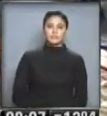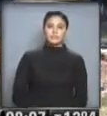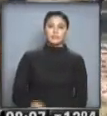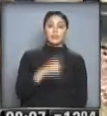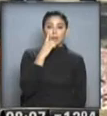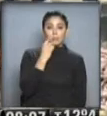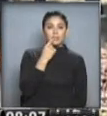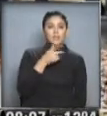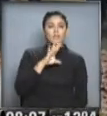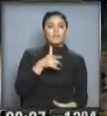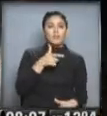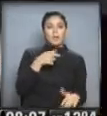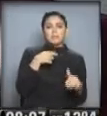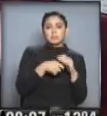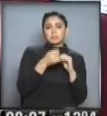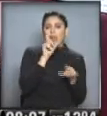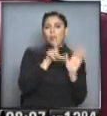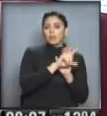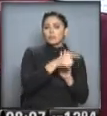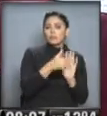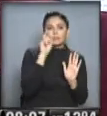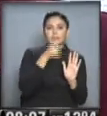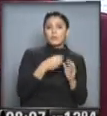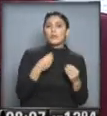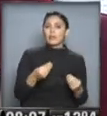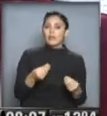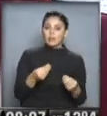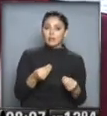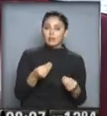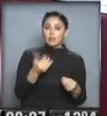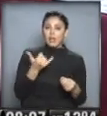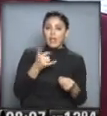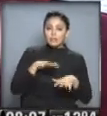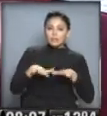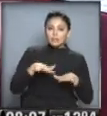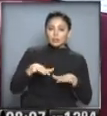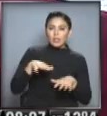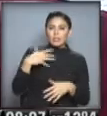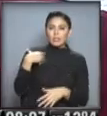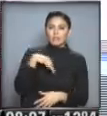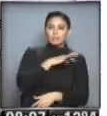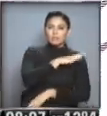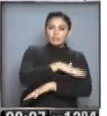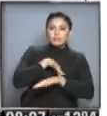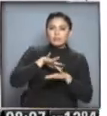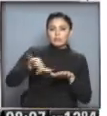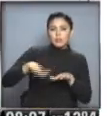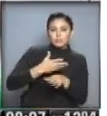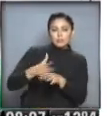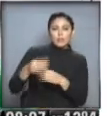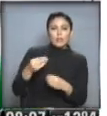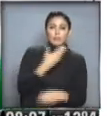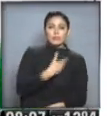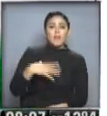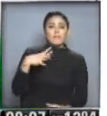Justamente, el efecto de impunidad en el gatillo fácil es porque se producen climas de eliminación social, porque el Estado no investiga